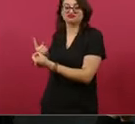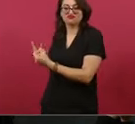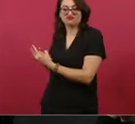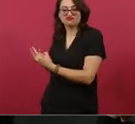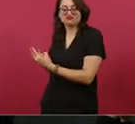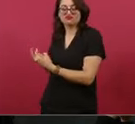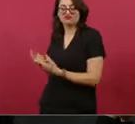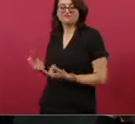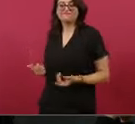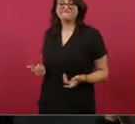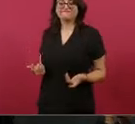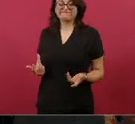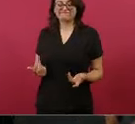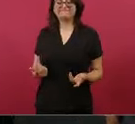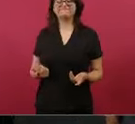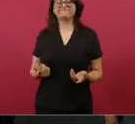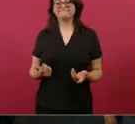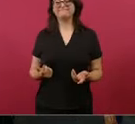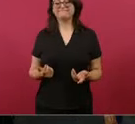combatir